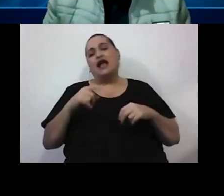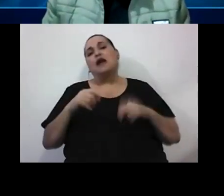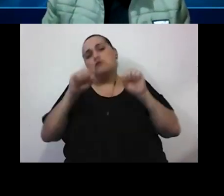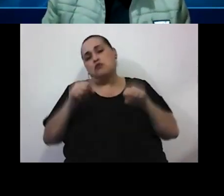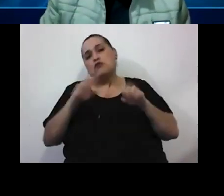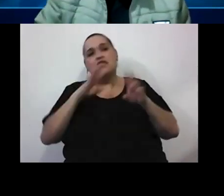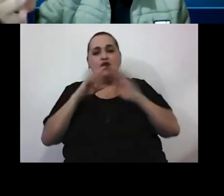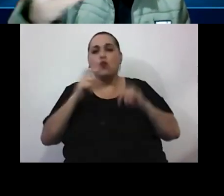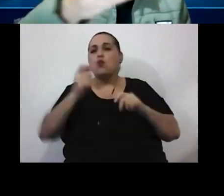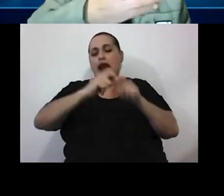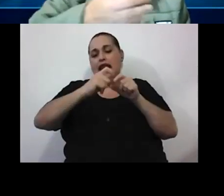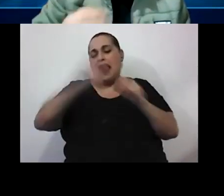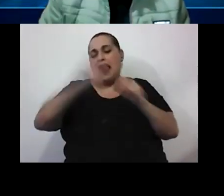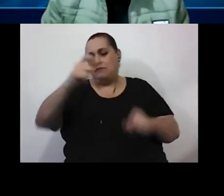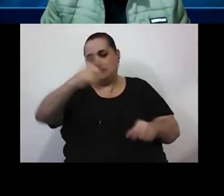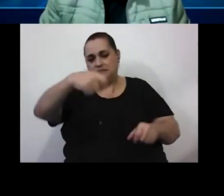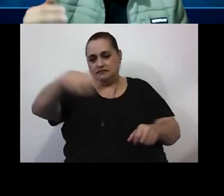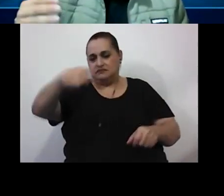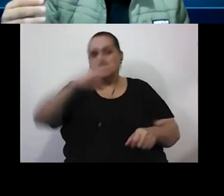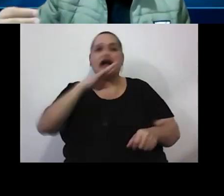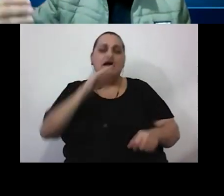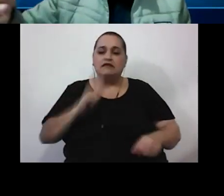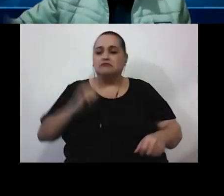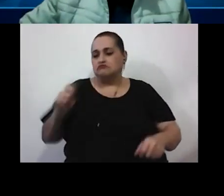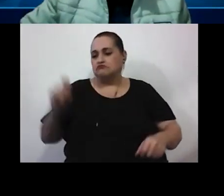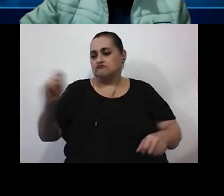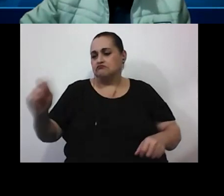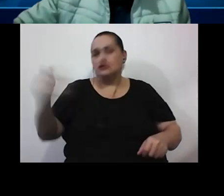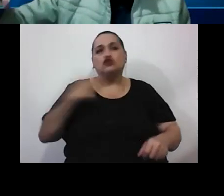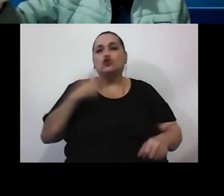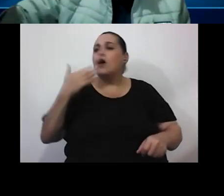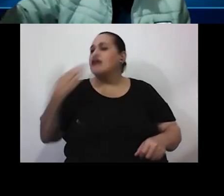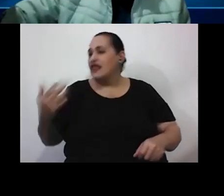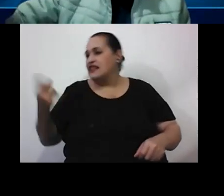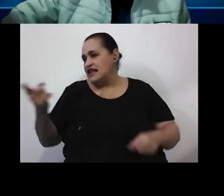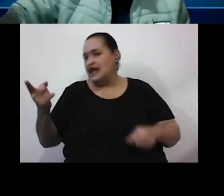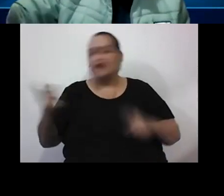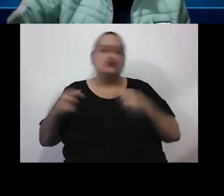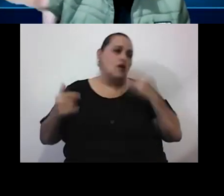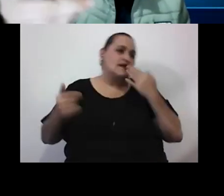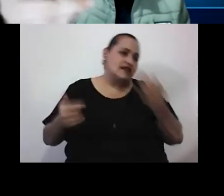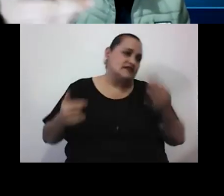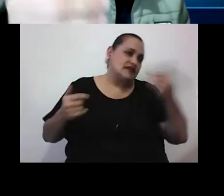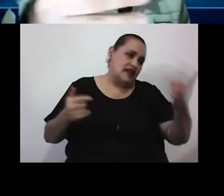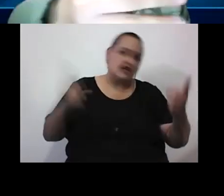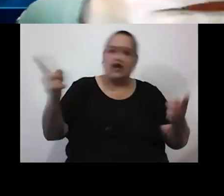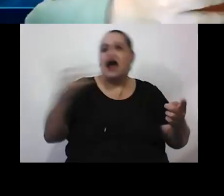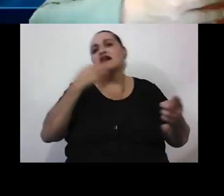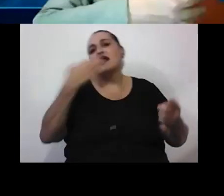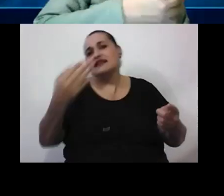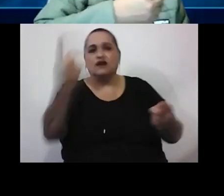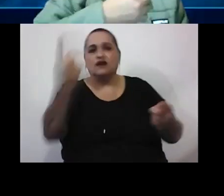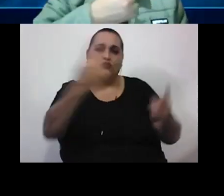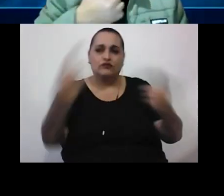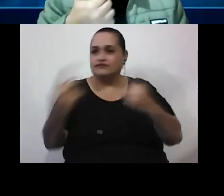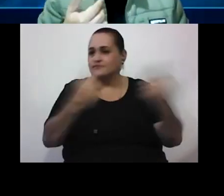lápiz. Hablan de manera secuencial. Yo le quiero agradecer a tal persona por esto y el otro lo hace lo mismo con la siguiente y al